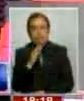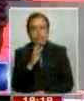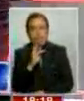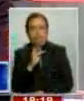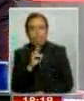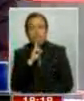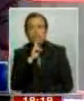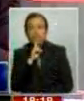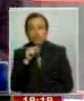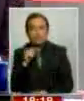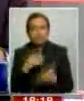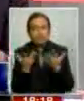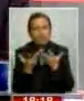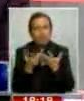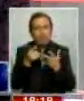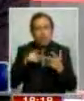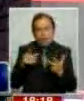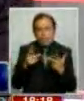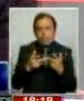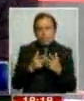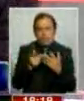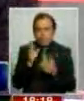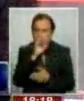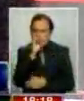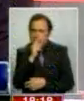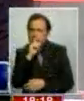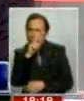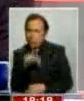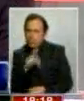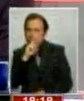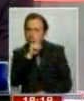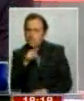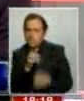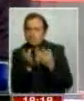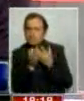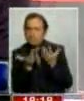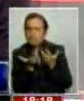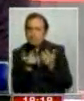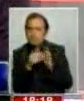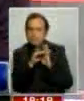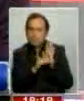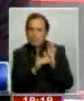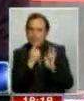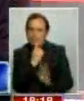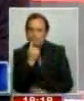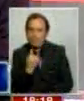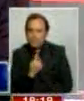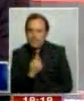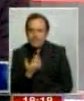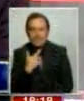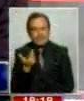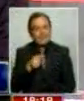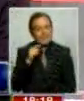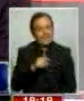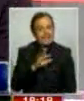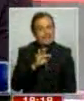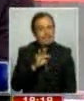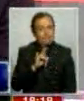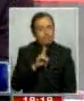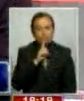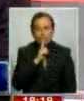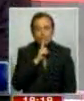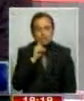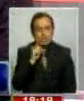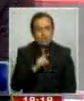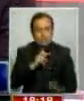de una u otra manera, tú resuelves varias de las incógnitas y las preguntas que nos hicieron en el programa. Pero definitivamente, el FUD se cierra con